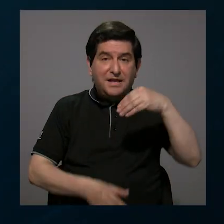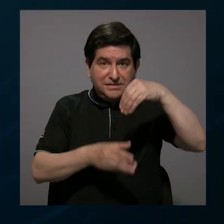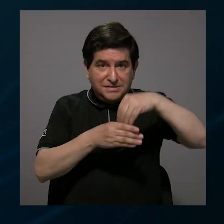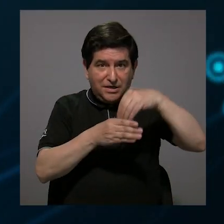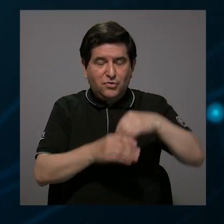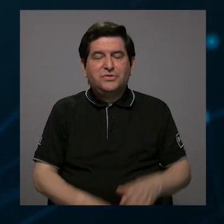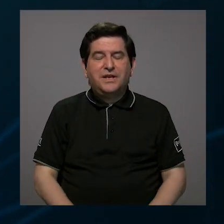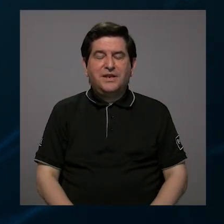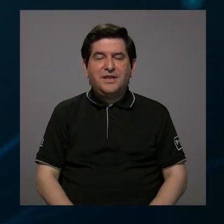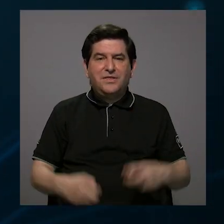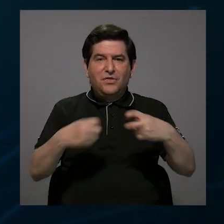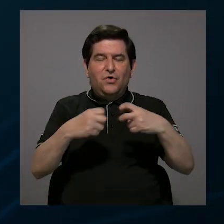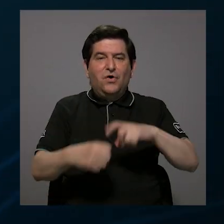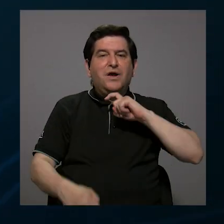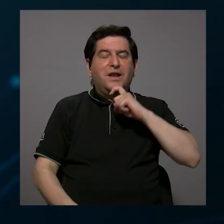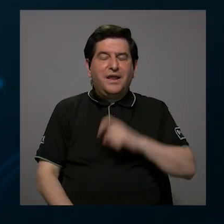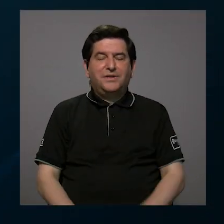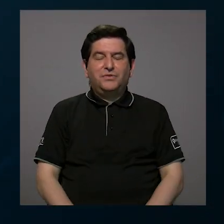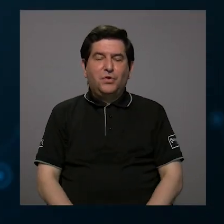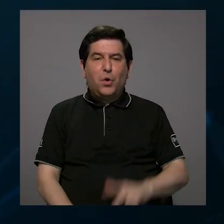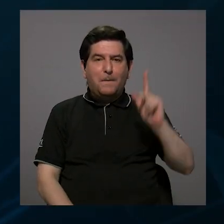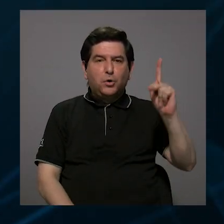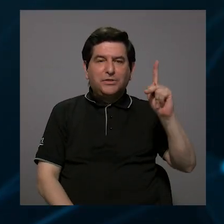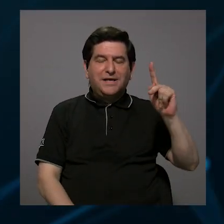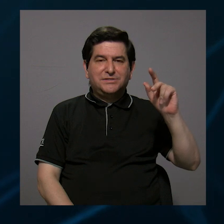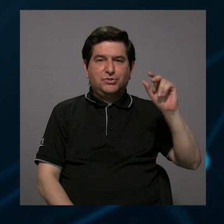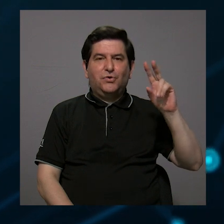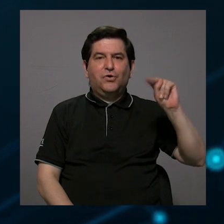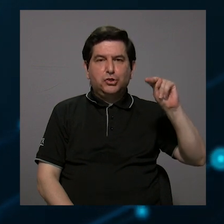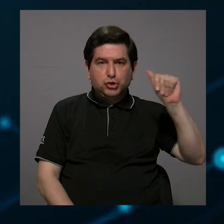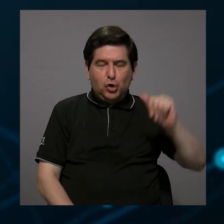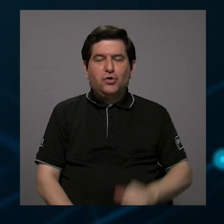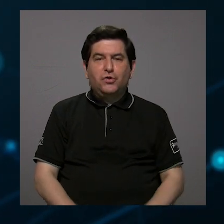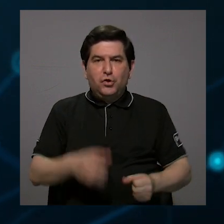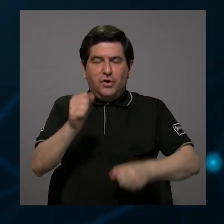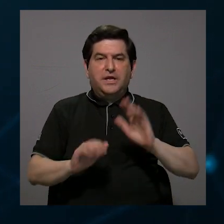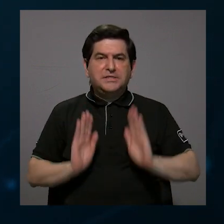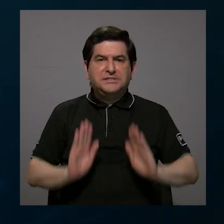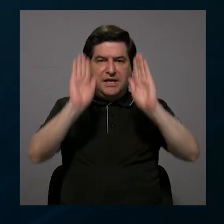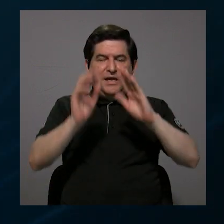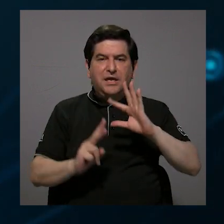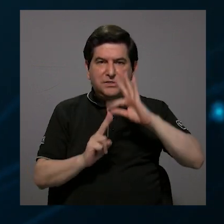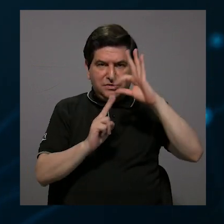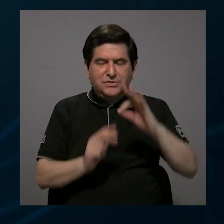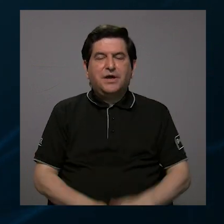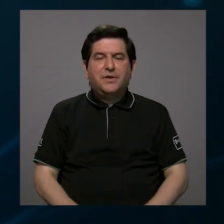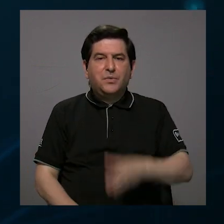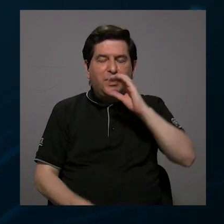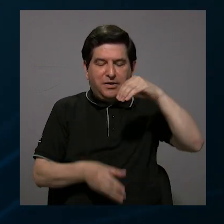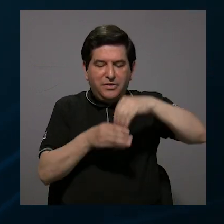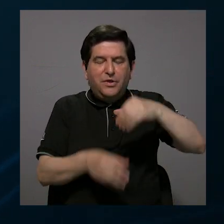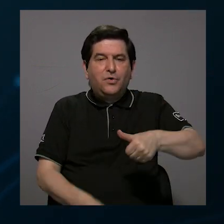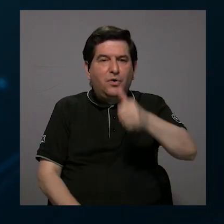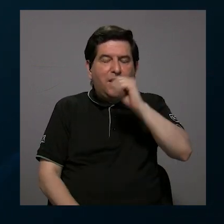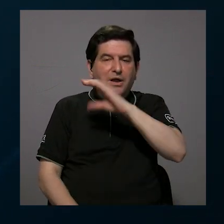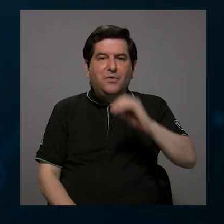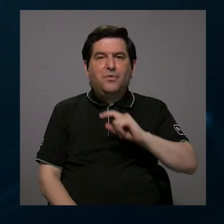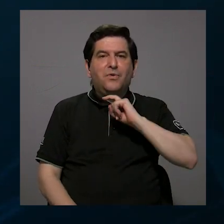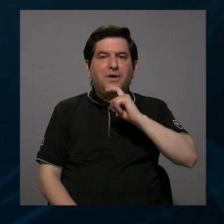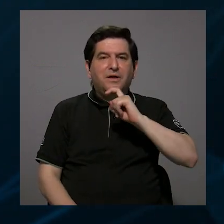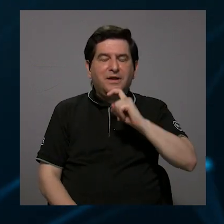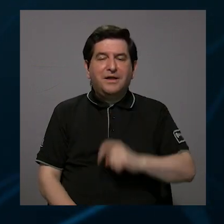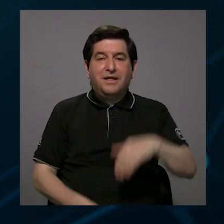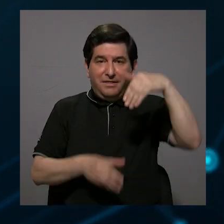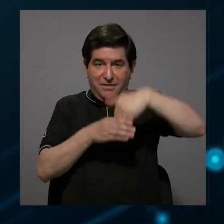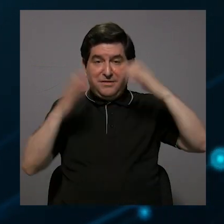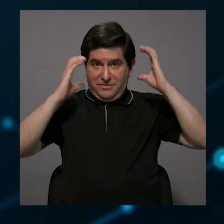Gracias a su aporte en electrolitos como potasio y sodio, la leche es una excelente alternativa para hidratar el cuerpo.